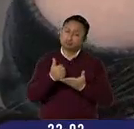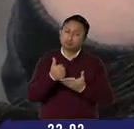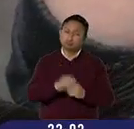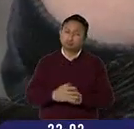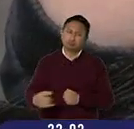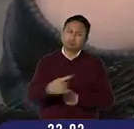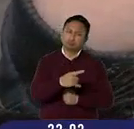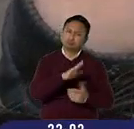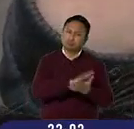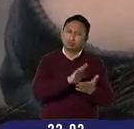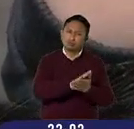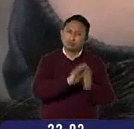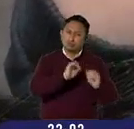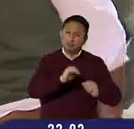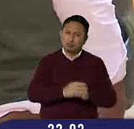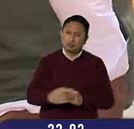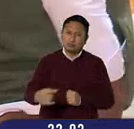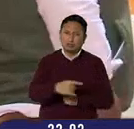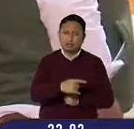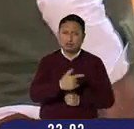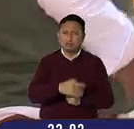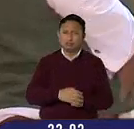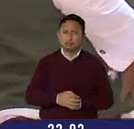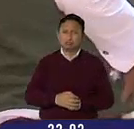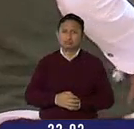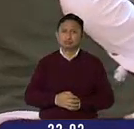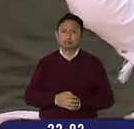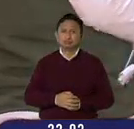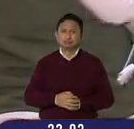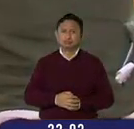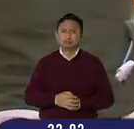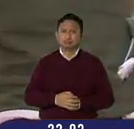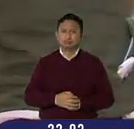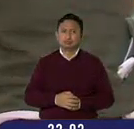devuelva la tranquilidad para salir y llegar a casa. En Quito informó Iván Casame.